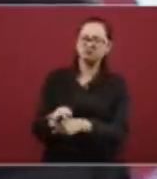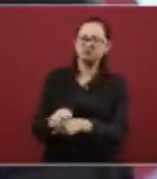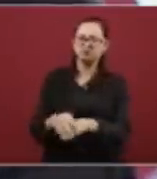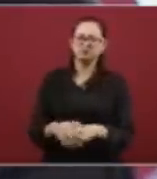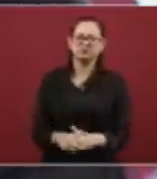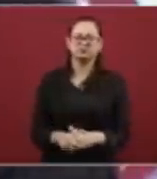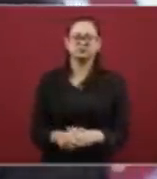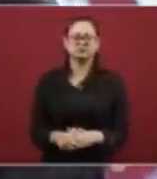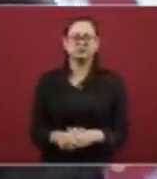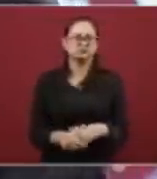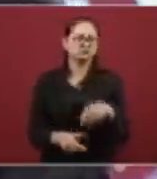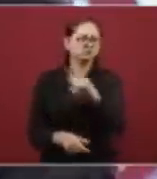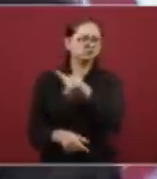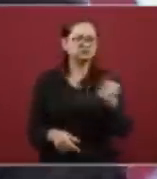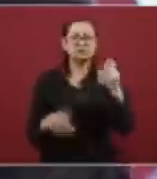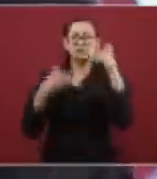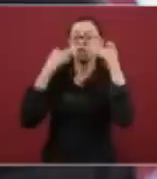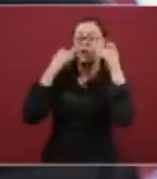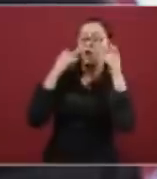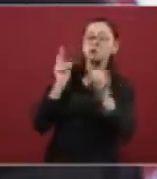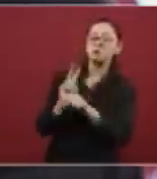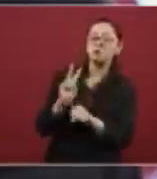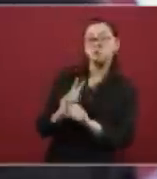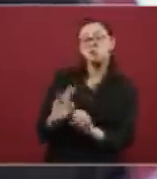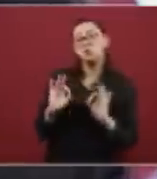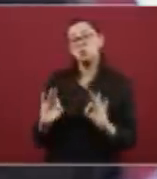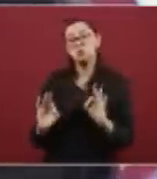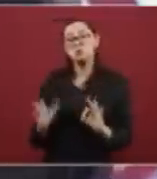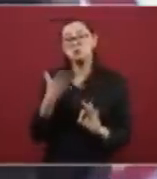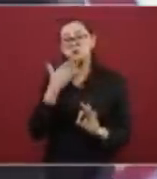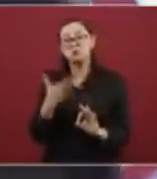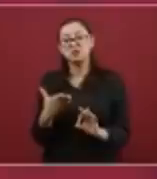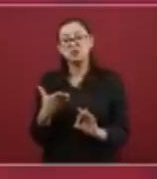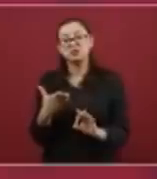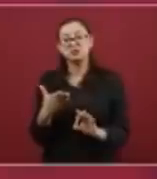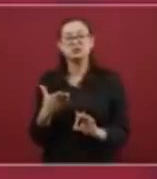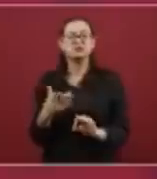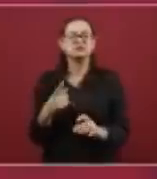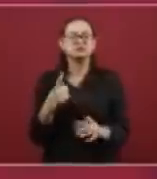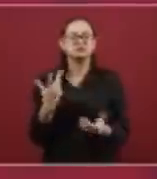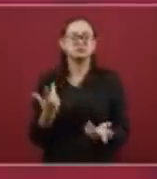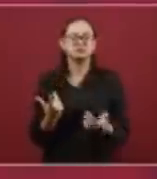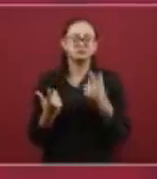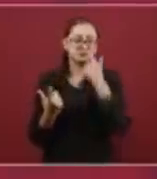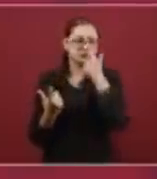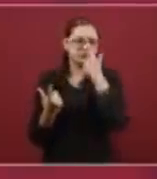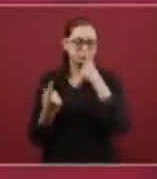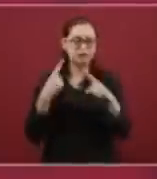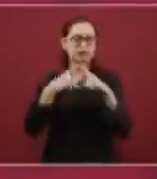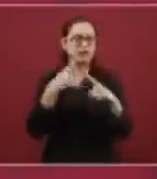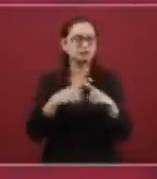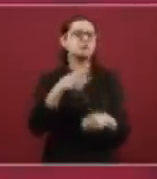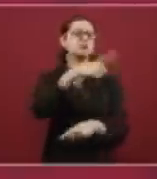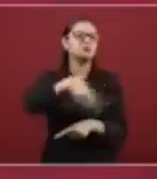testigos sociales son ciudadanos, expertos,